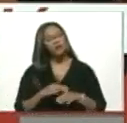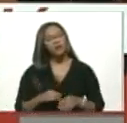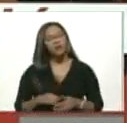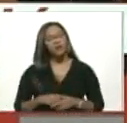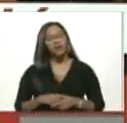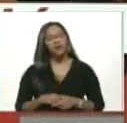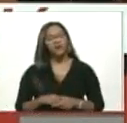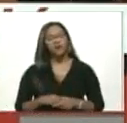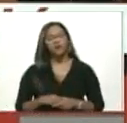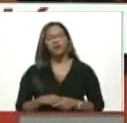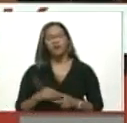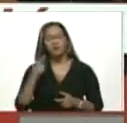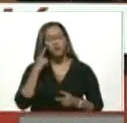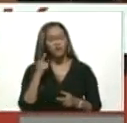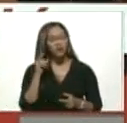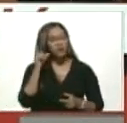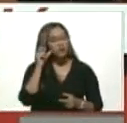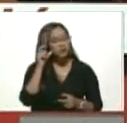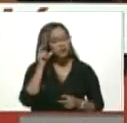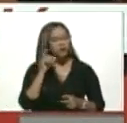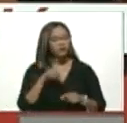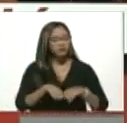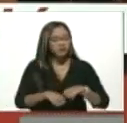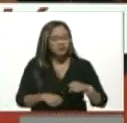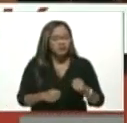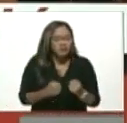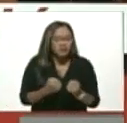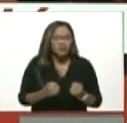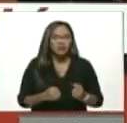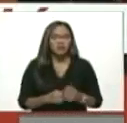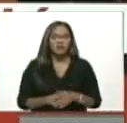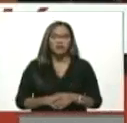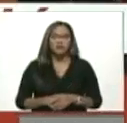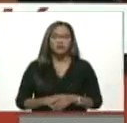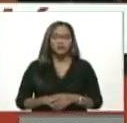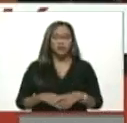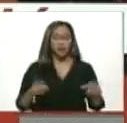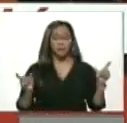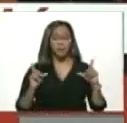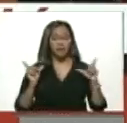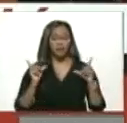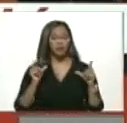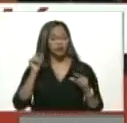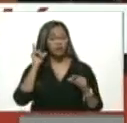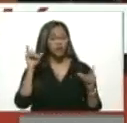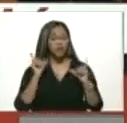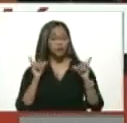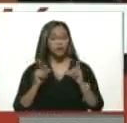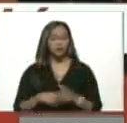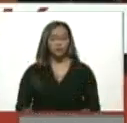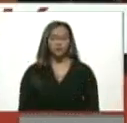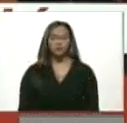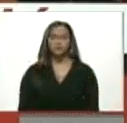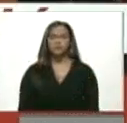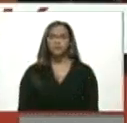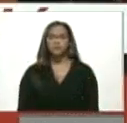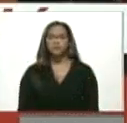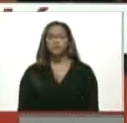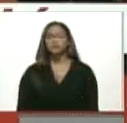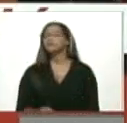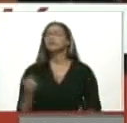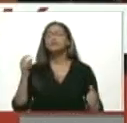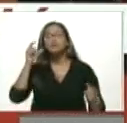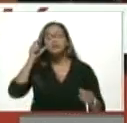cómo crujían, ¿cómo se llama? Los ventanales y la pared, uno escuchaba la pared. Uno de día y uno de